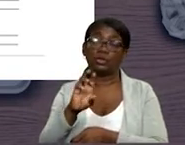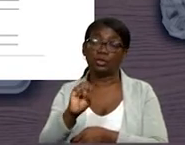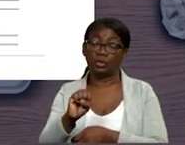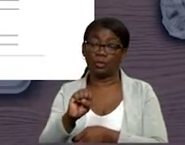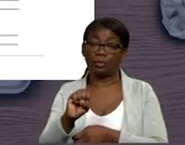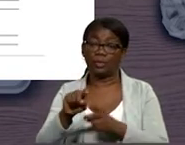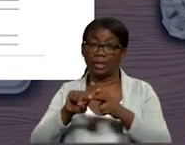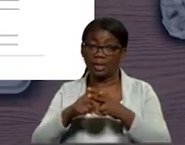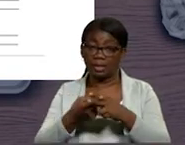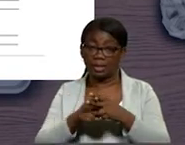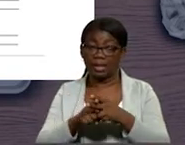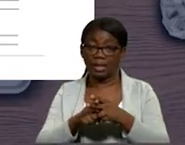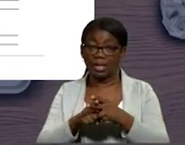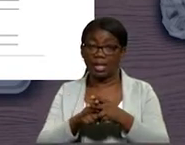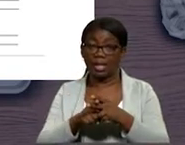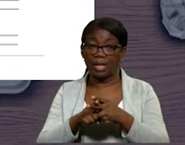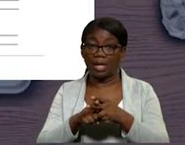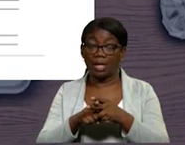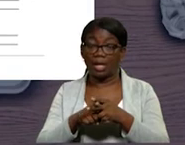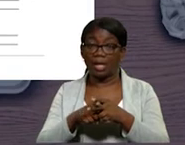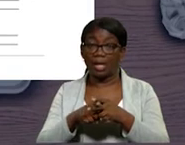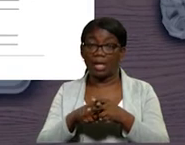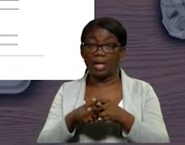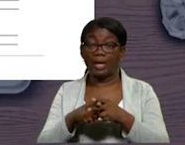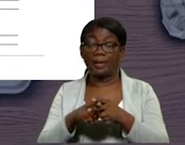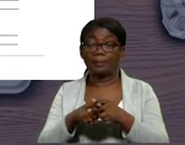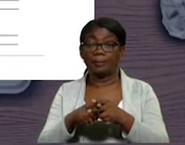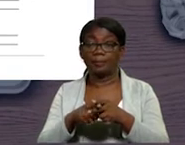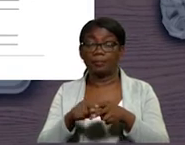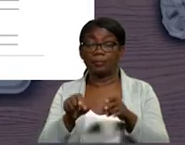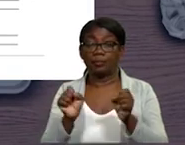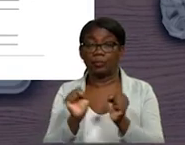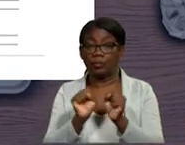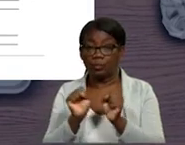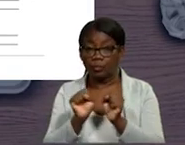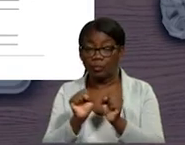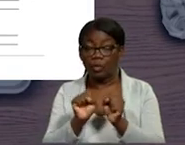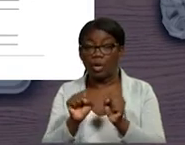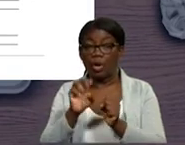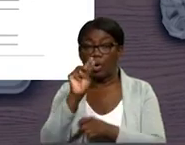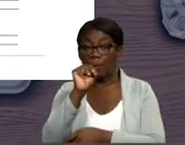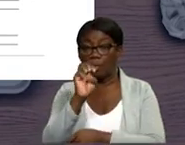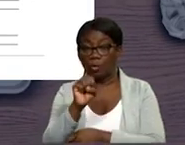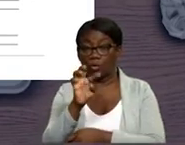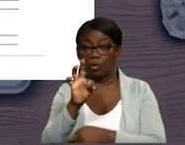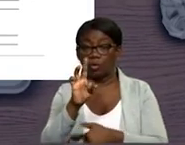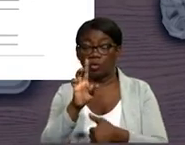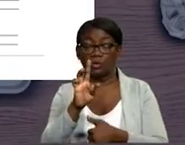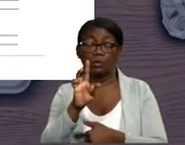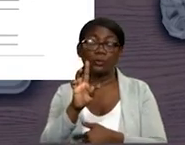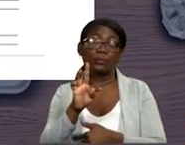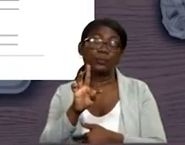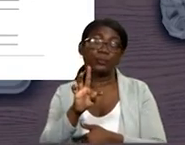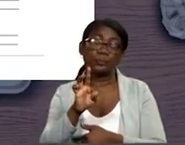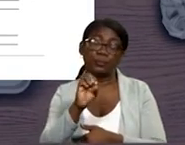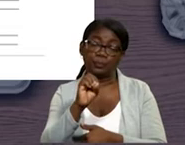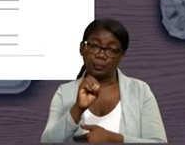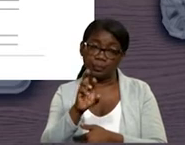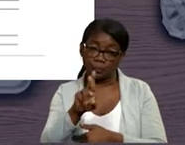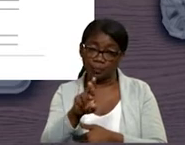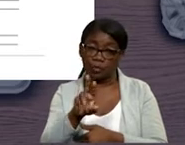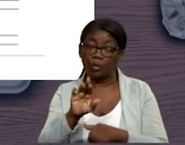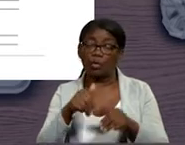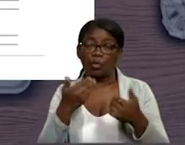en el caso de un ventilador, ¿ok? En el caso de un motor, o sea, cuál es la importancia del relevador,